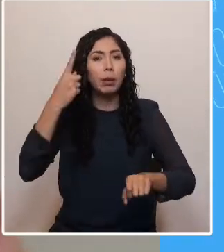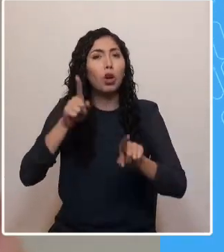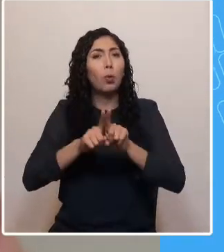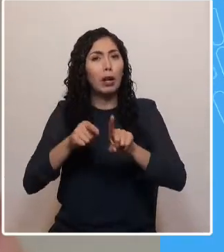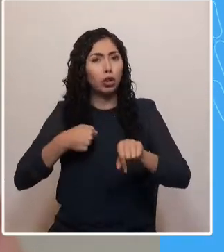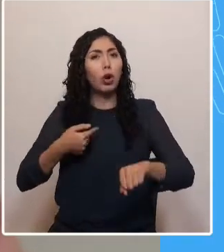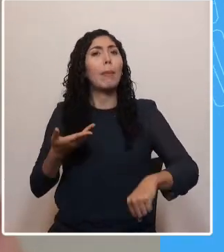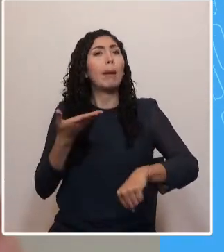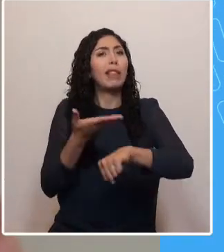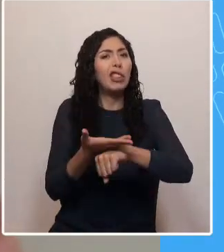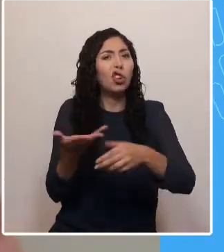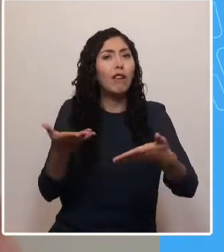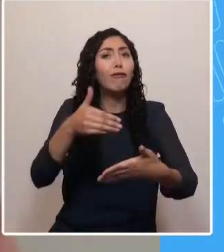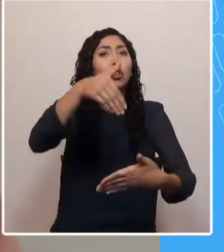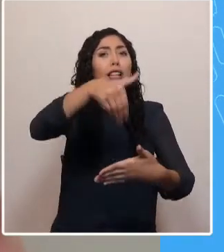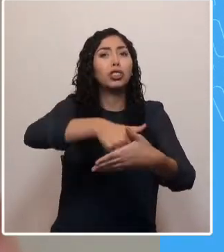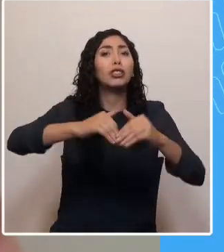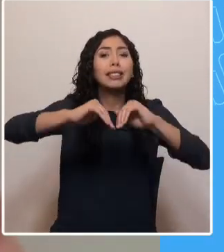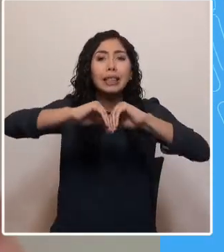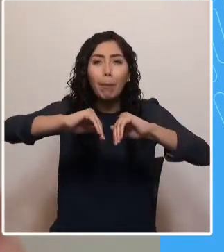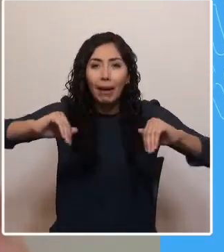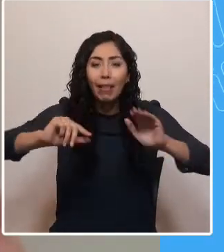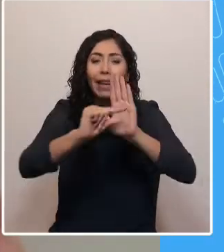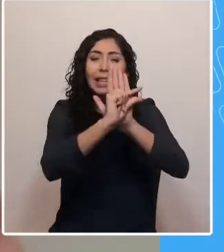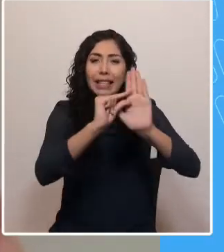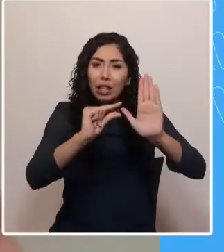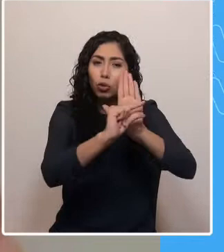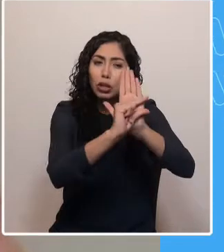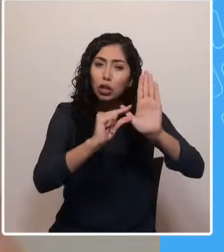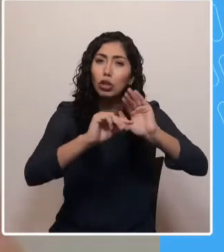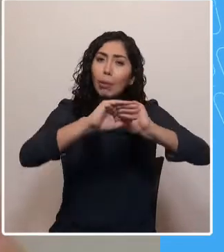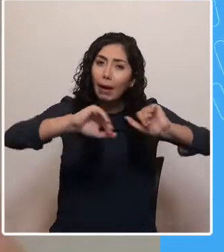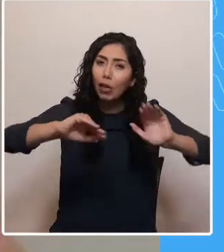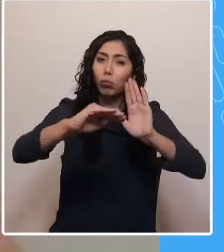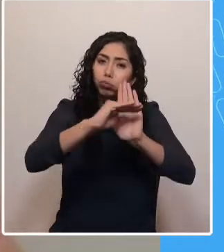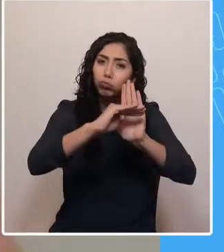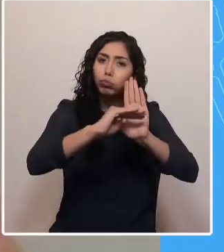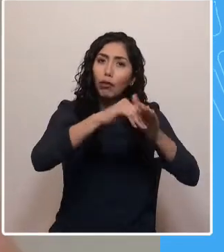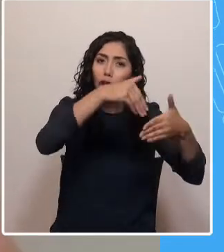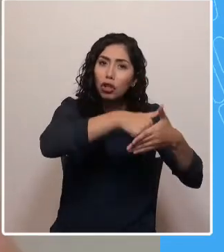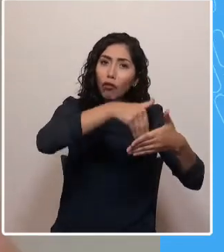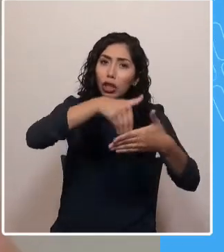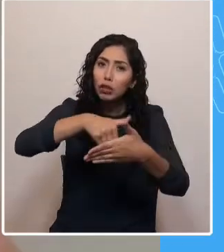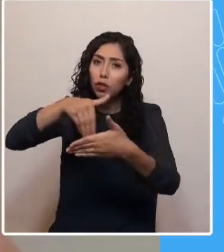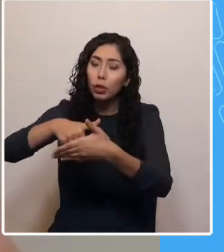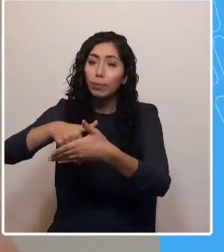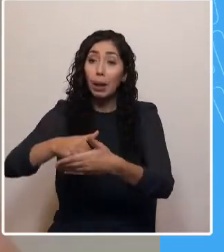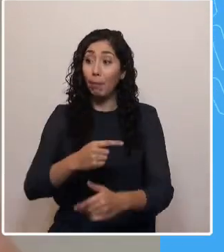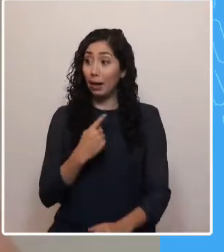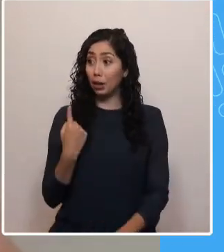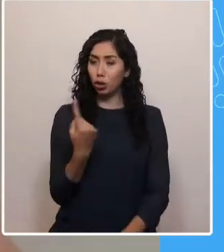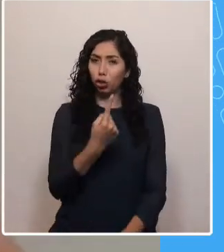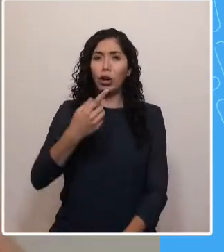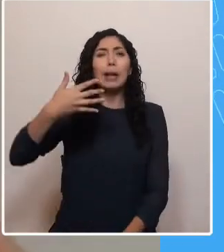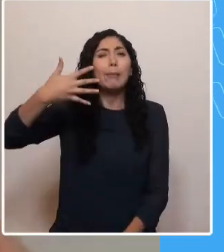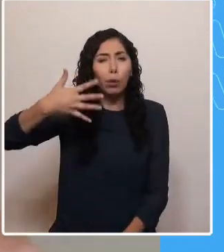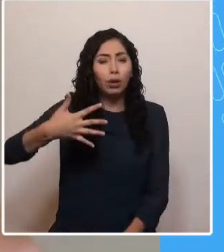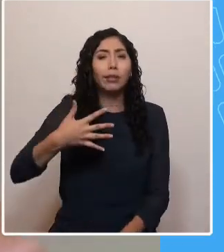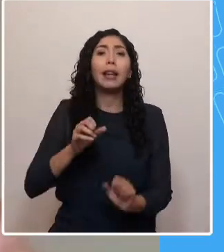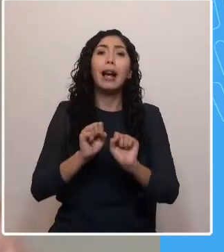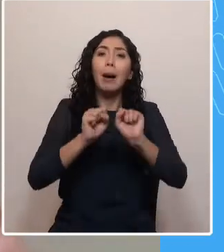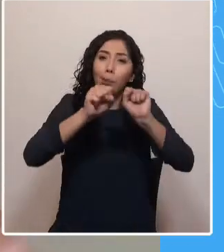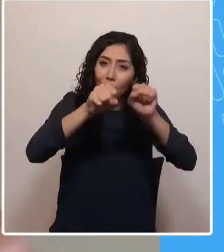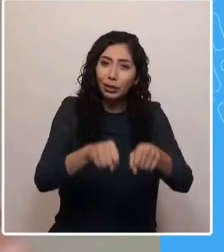personal votación separada de cada uno de los incisos. Y sin lugar a duda que para nosotros es fundamental la aprobación